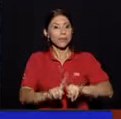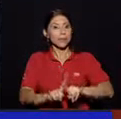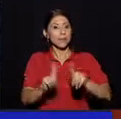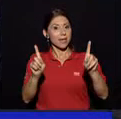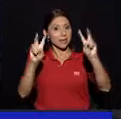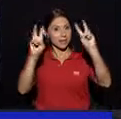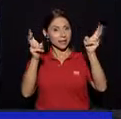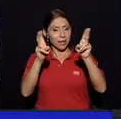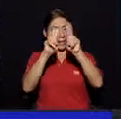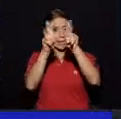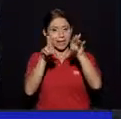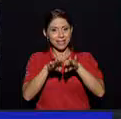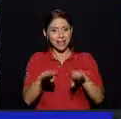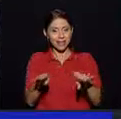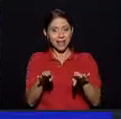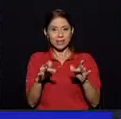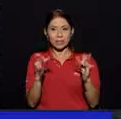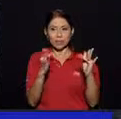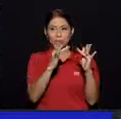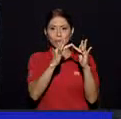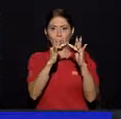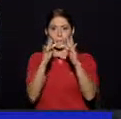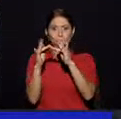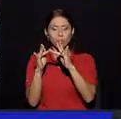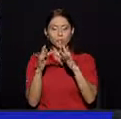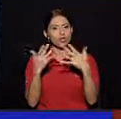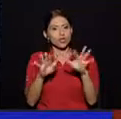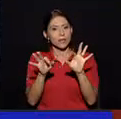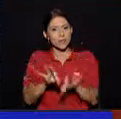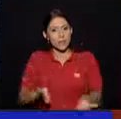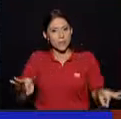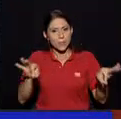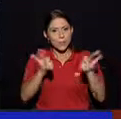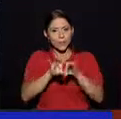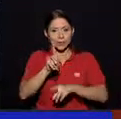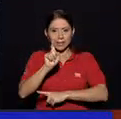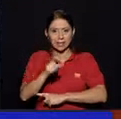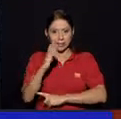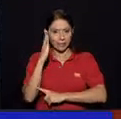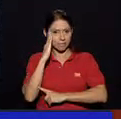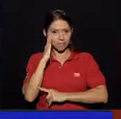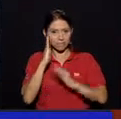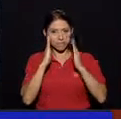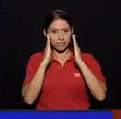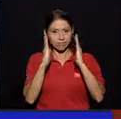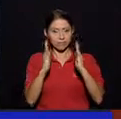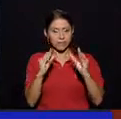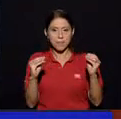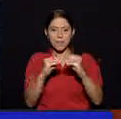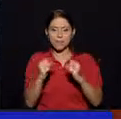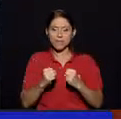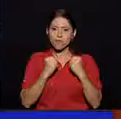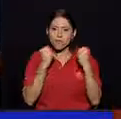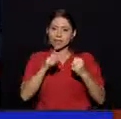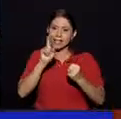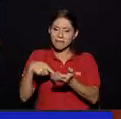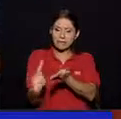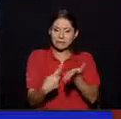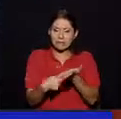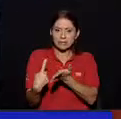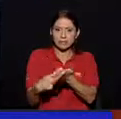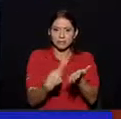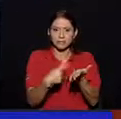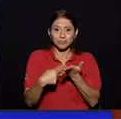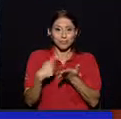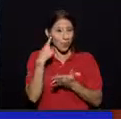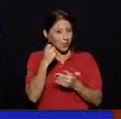un tema bien importante de tomar en cuenta y de seguir abordando, ¿verdad?, con más fuerza, dado que se sale un poco de todos